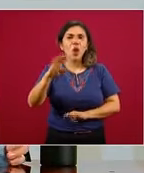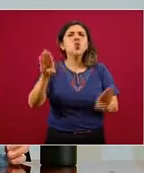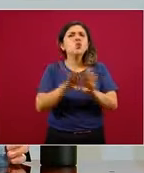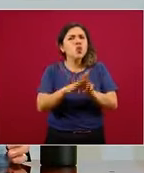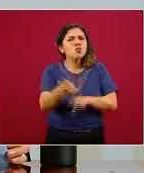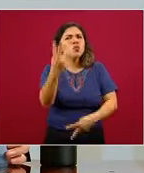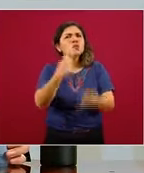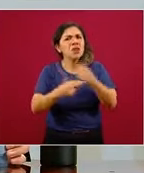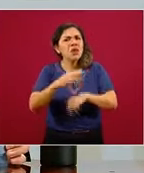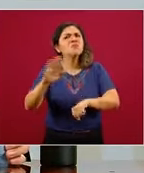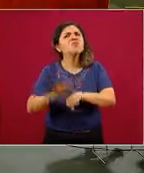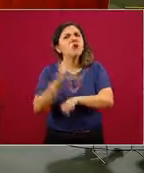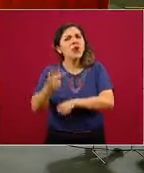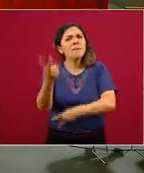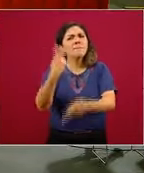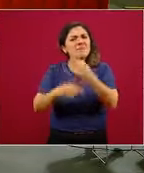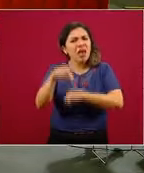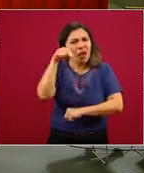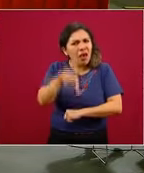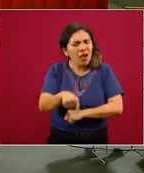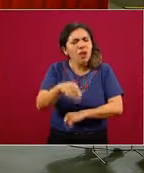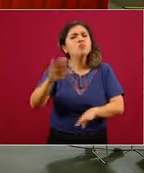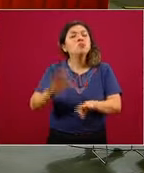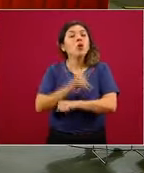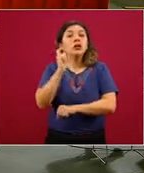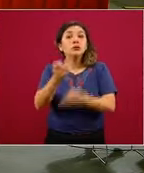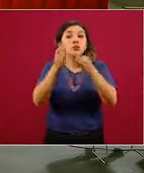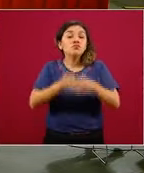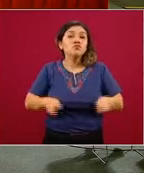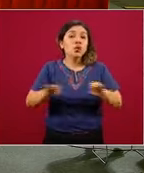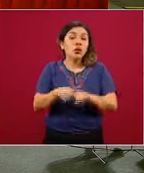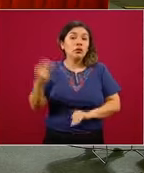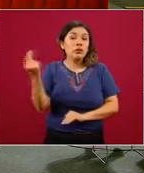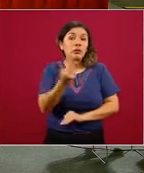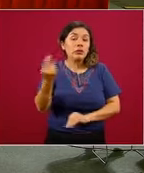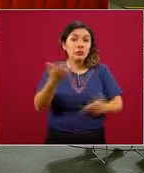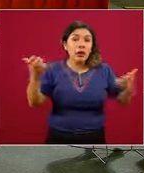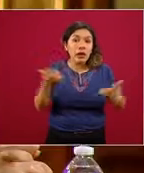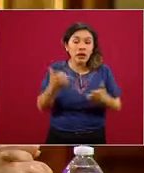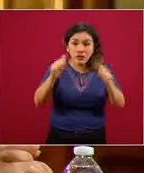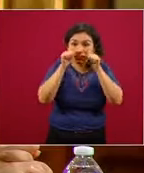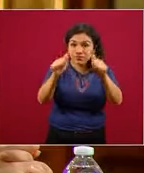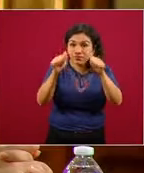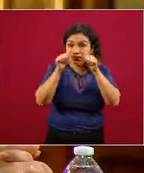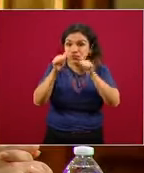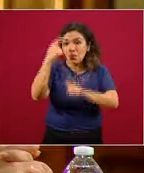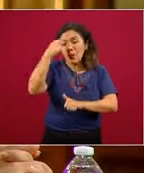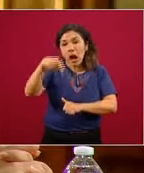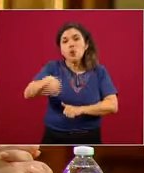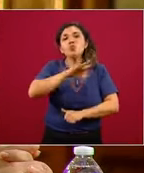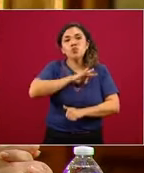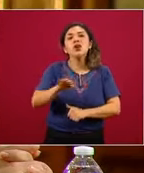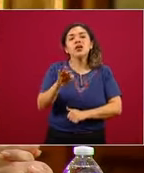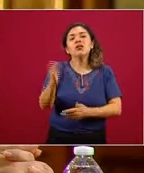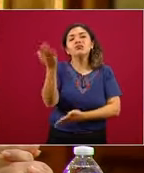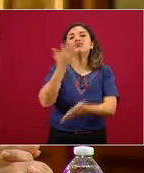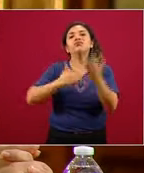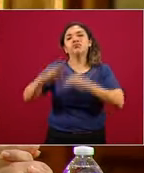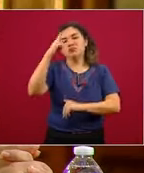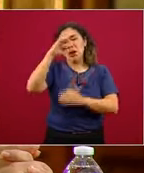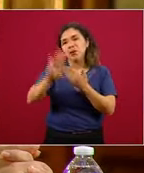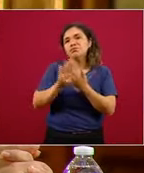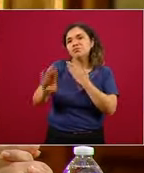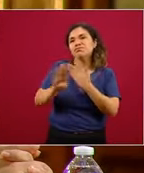surgió y por qué significa un cambio muy importante de práctica que nos llevará a un avance importante en